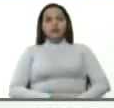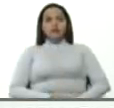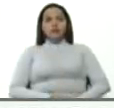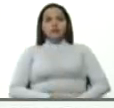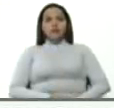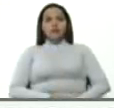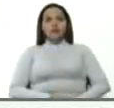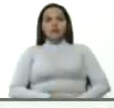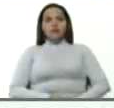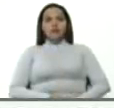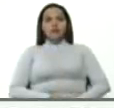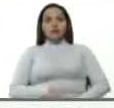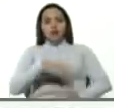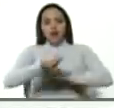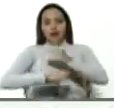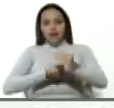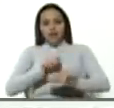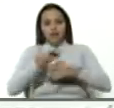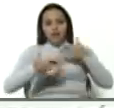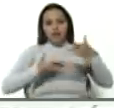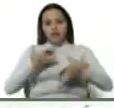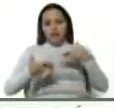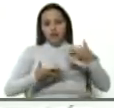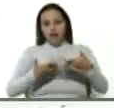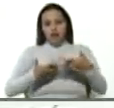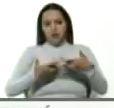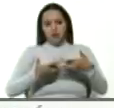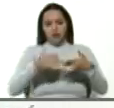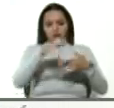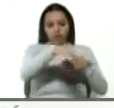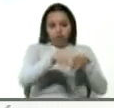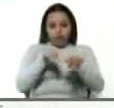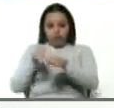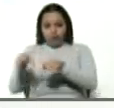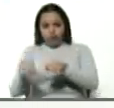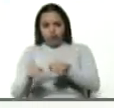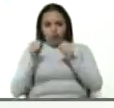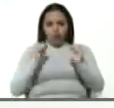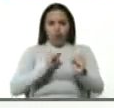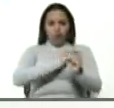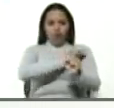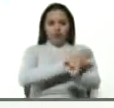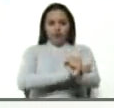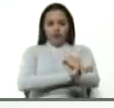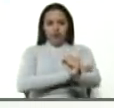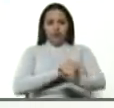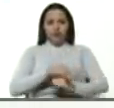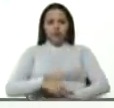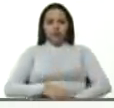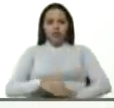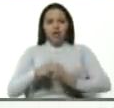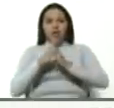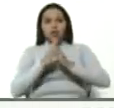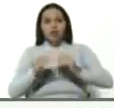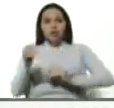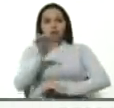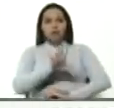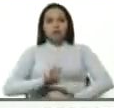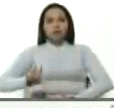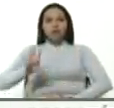acción judicial bastante fuerte en todo el territorio